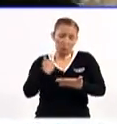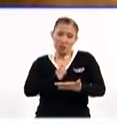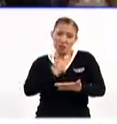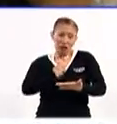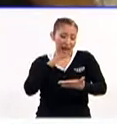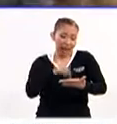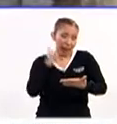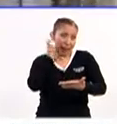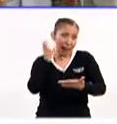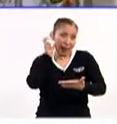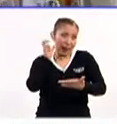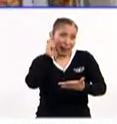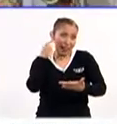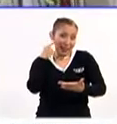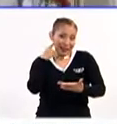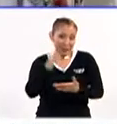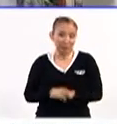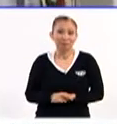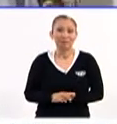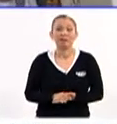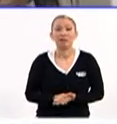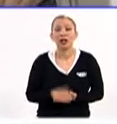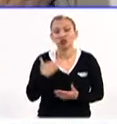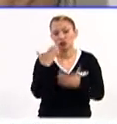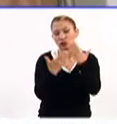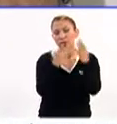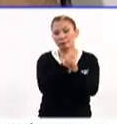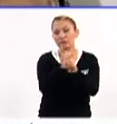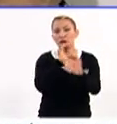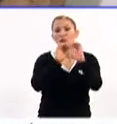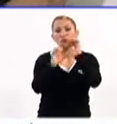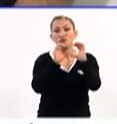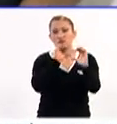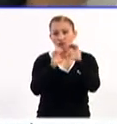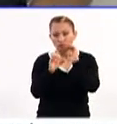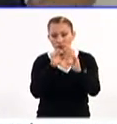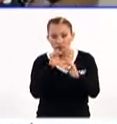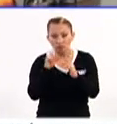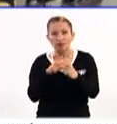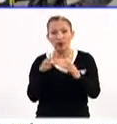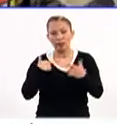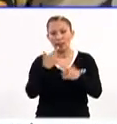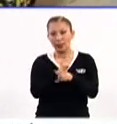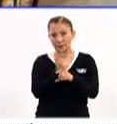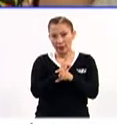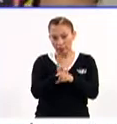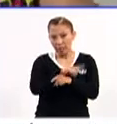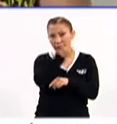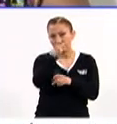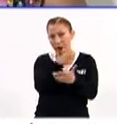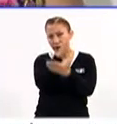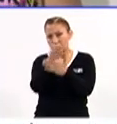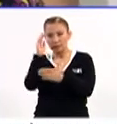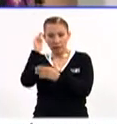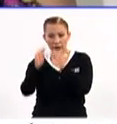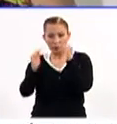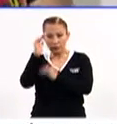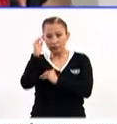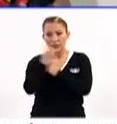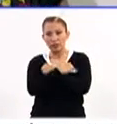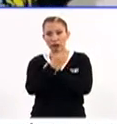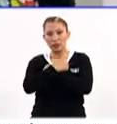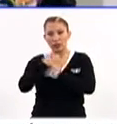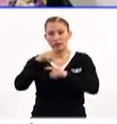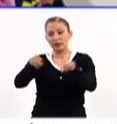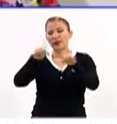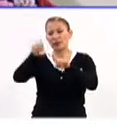mí misma para escuchar el sonido. Estudié la carrera de comunicación como licenciatura, después estudié una maestría en educación